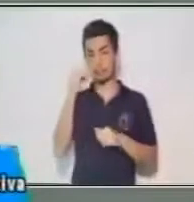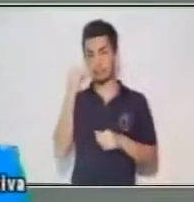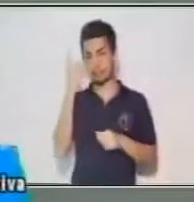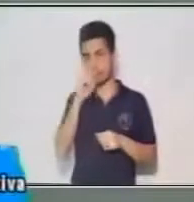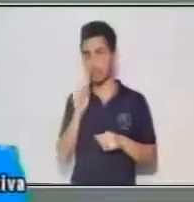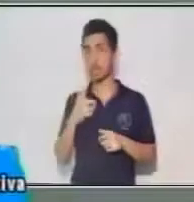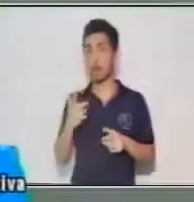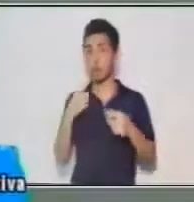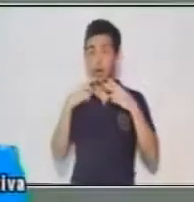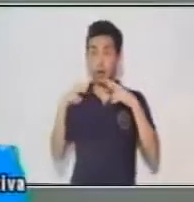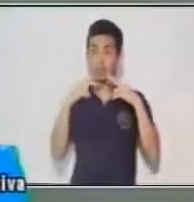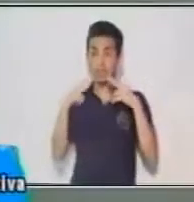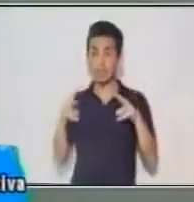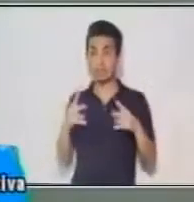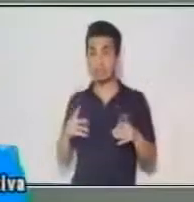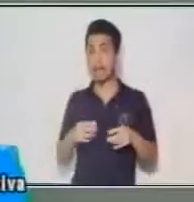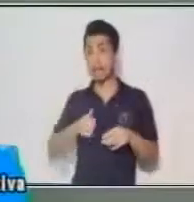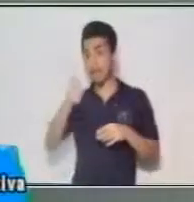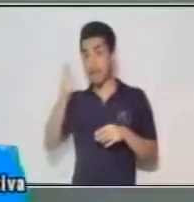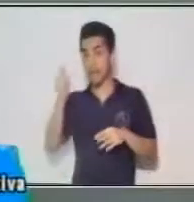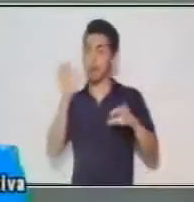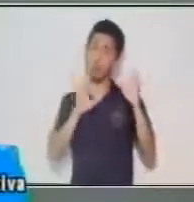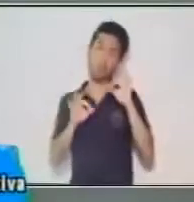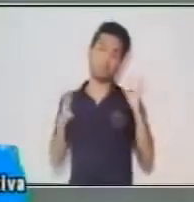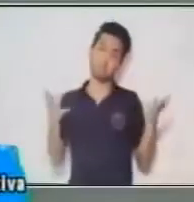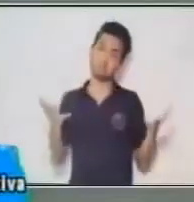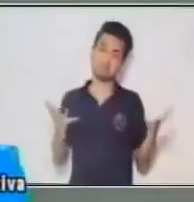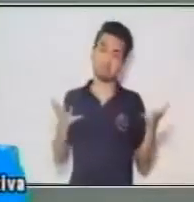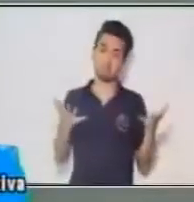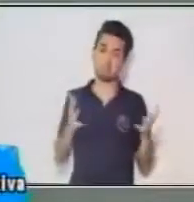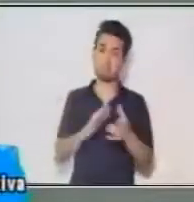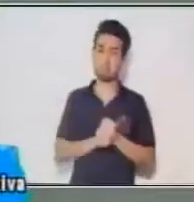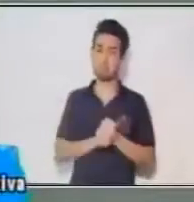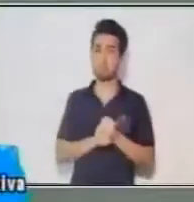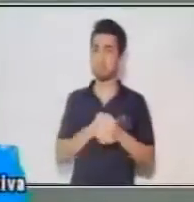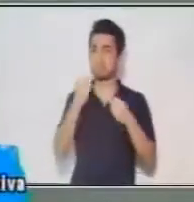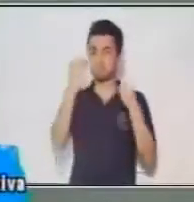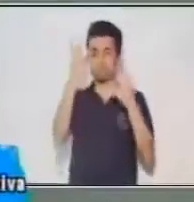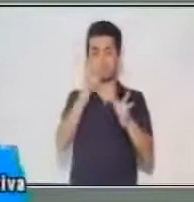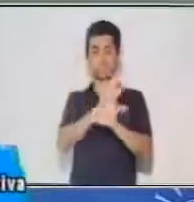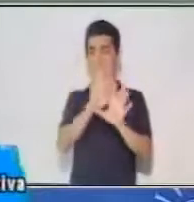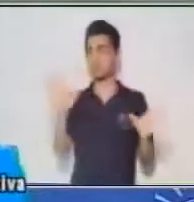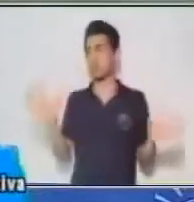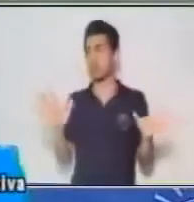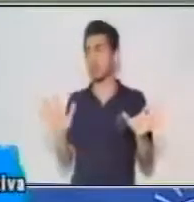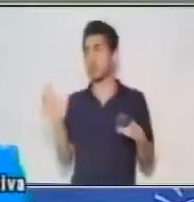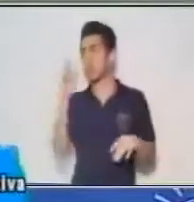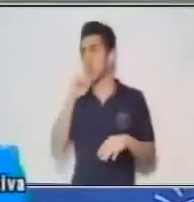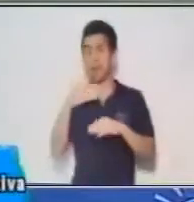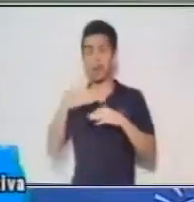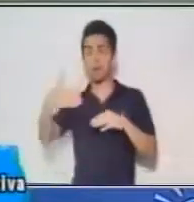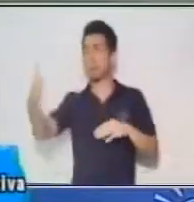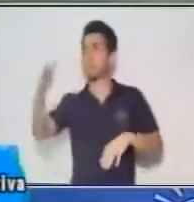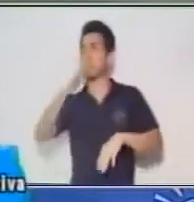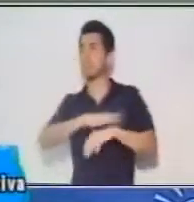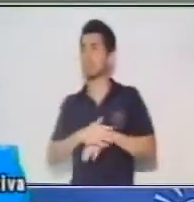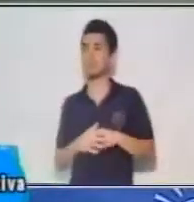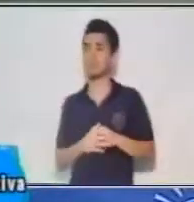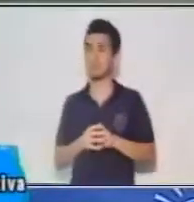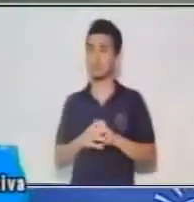esa noticia o definitivamente simplemente se dio a conocer y ya no va a pasar a